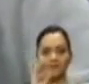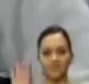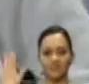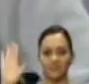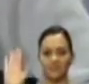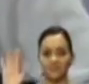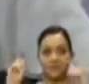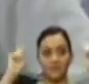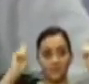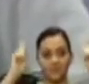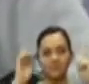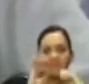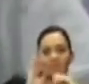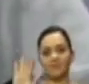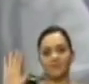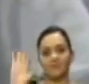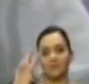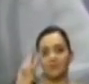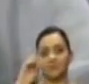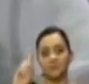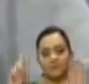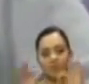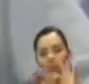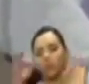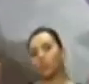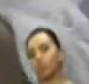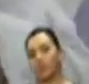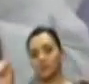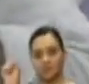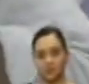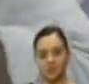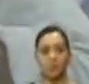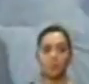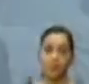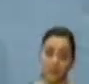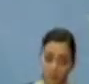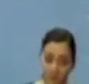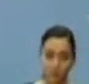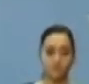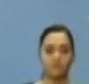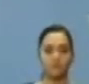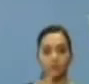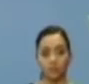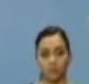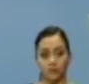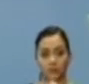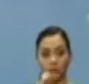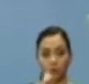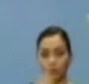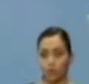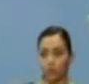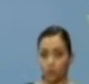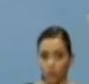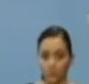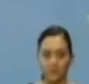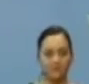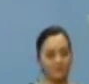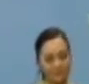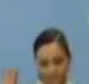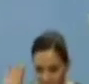promesa de campaña del 2006. Nos demoramos un poco, pero recuerden pues que nosotros recibimos un país destrozado, ni siquiera había quien haga las